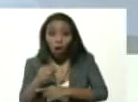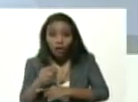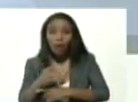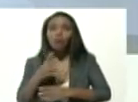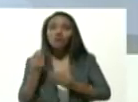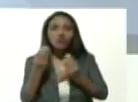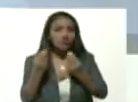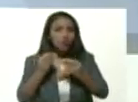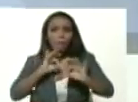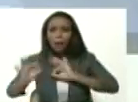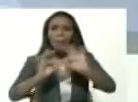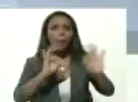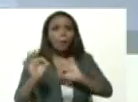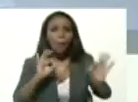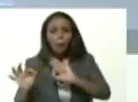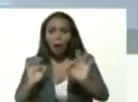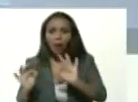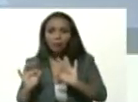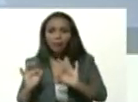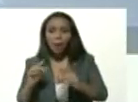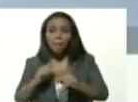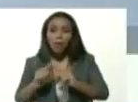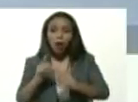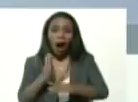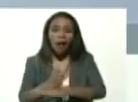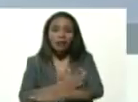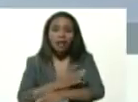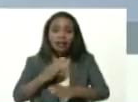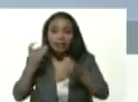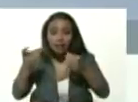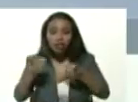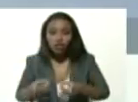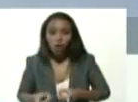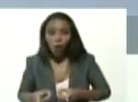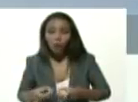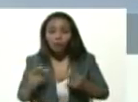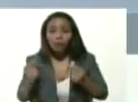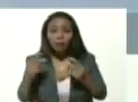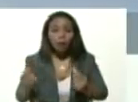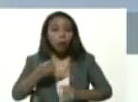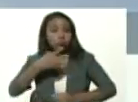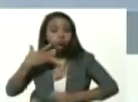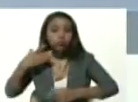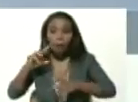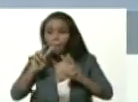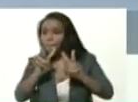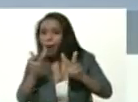no hubiéramos tomado estas decisiones audaces, necesarias, valientes.